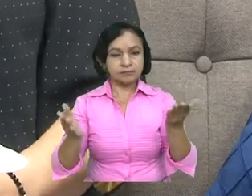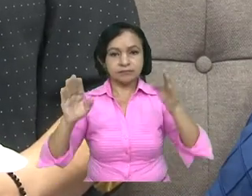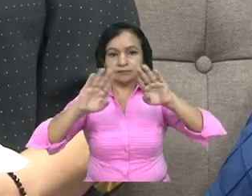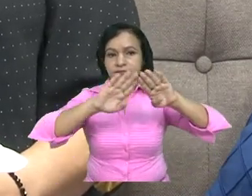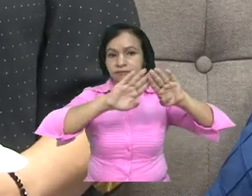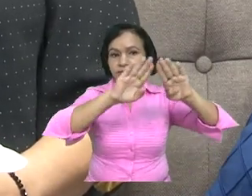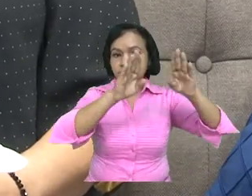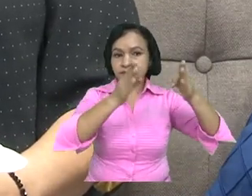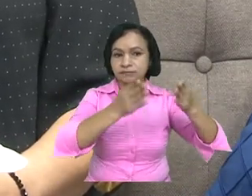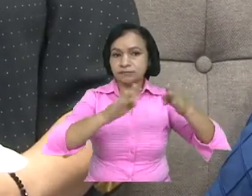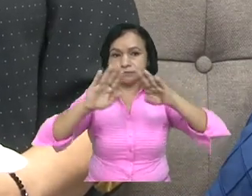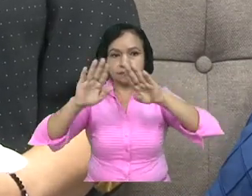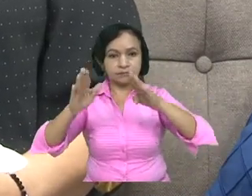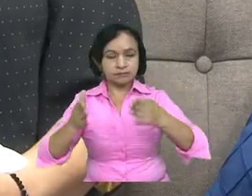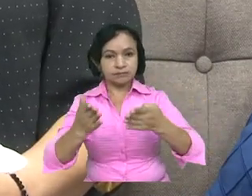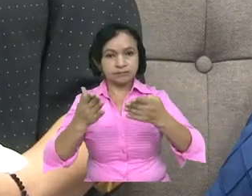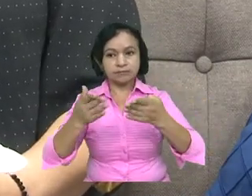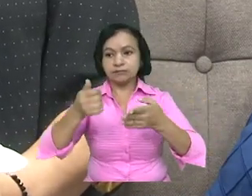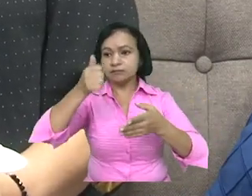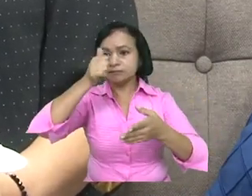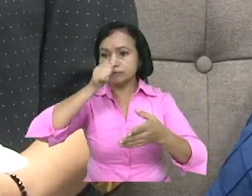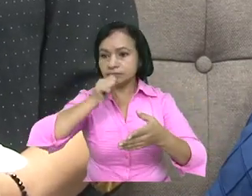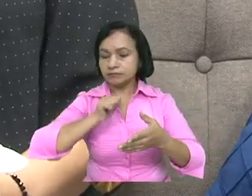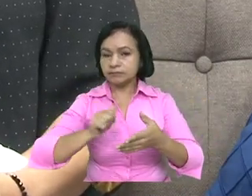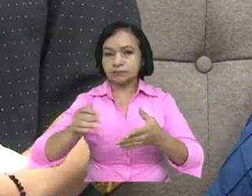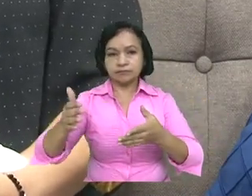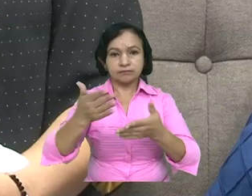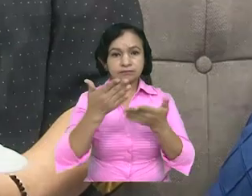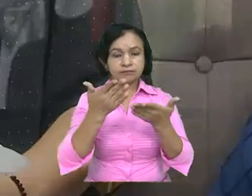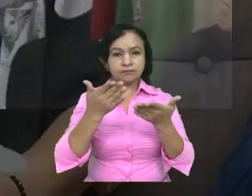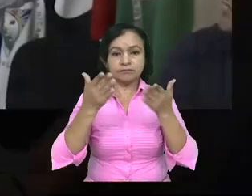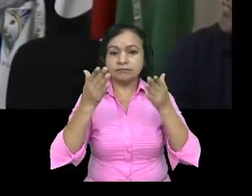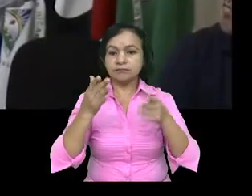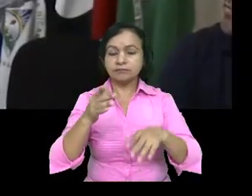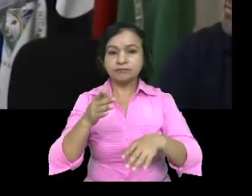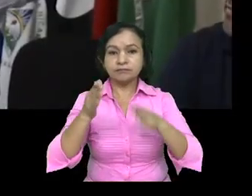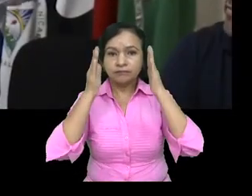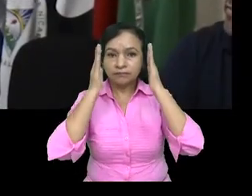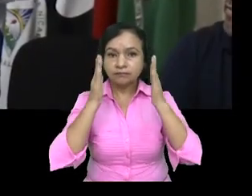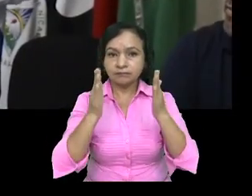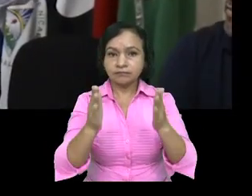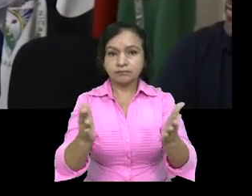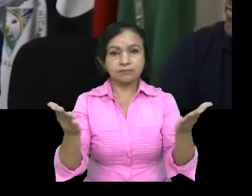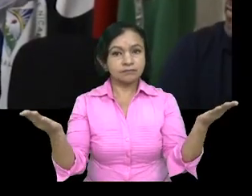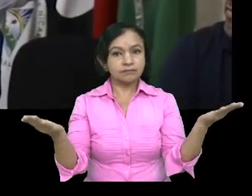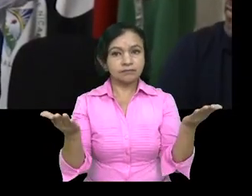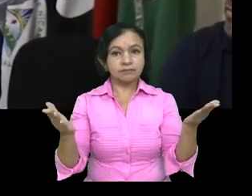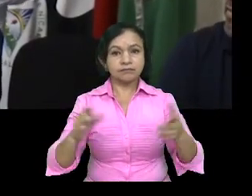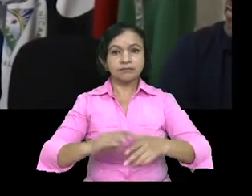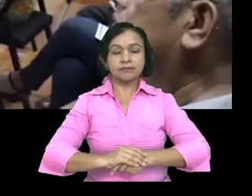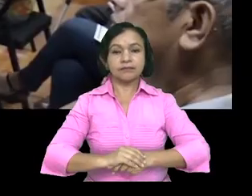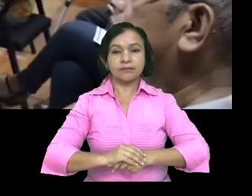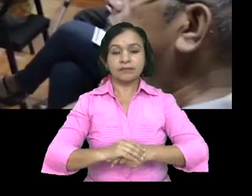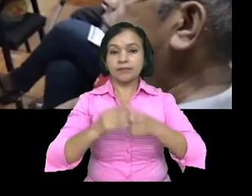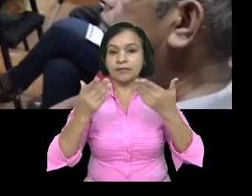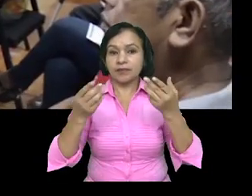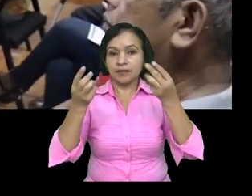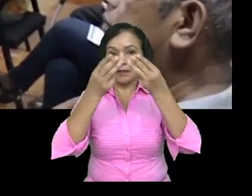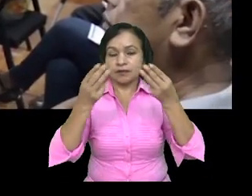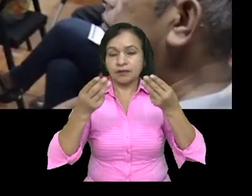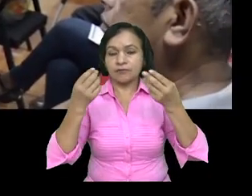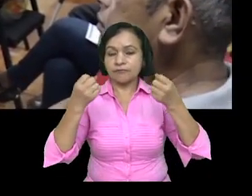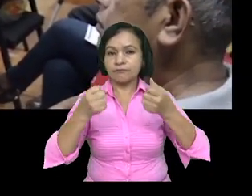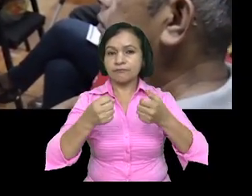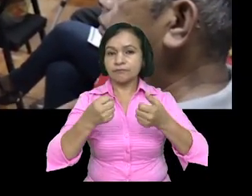mujer, que es la que va, recoge el agua, dedica tiempo, dedica recursos y además